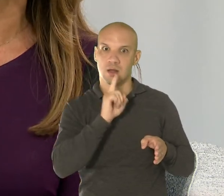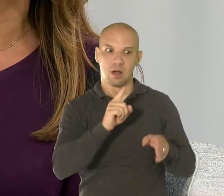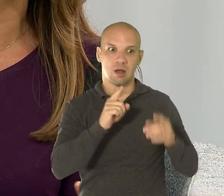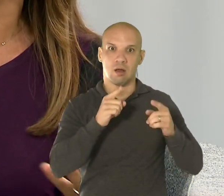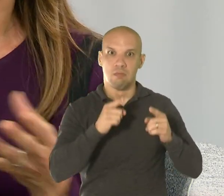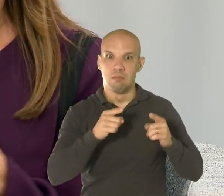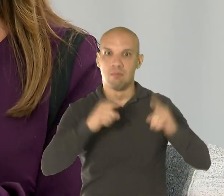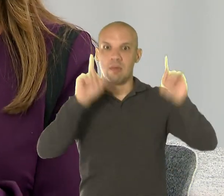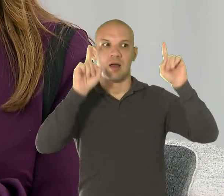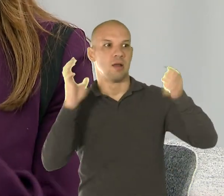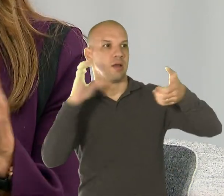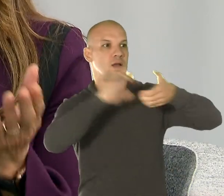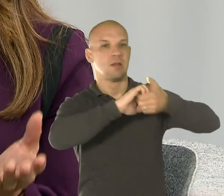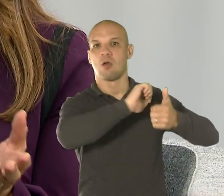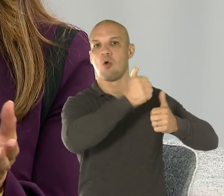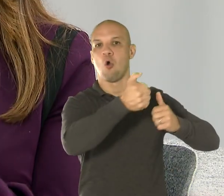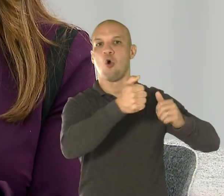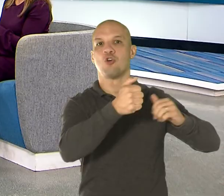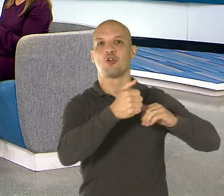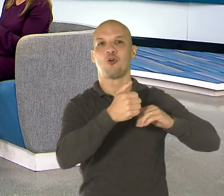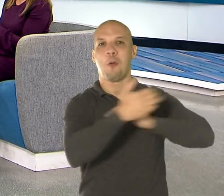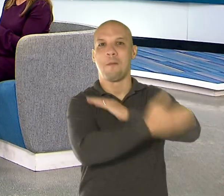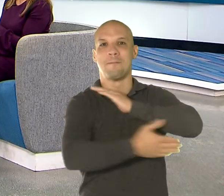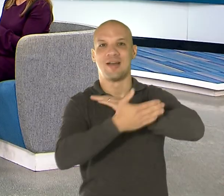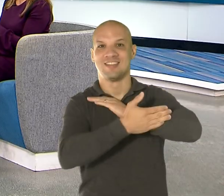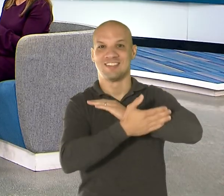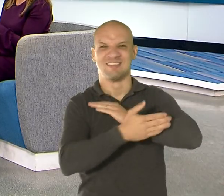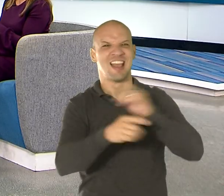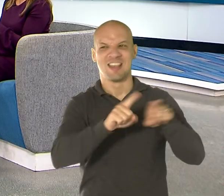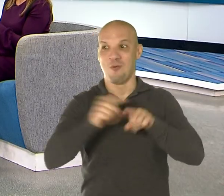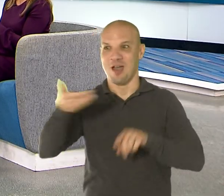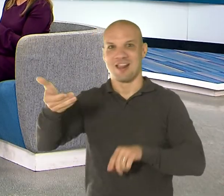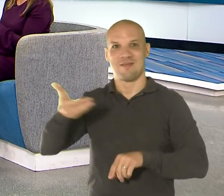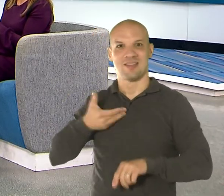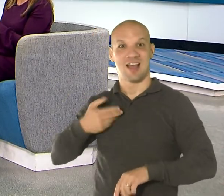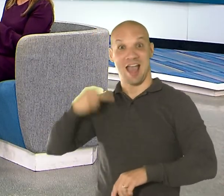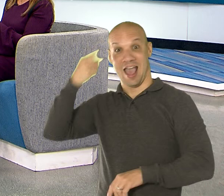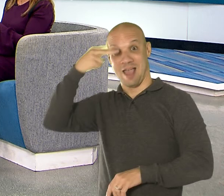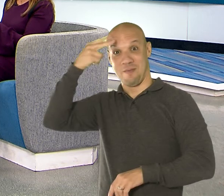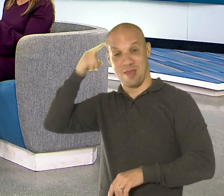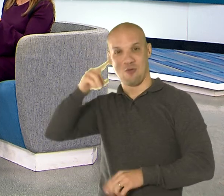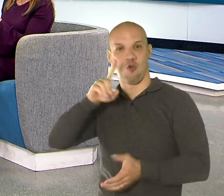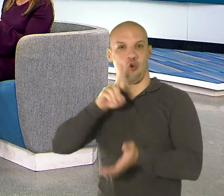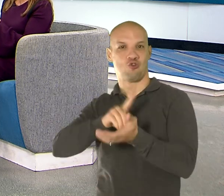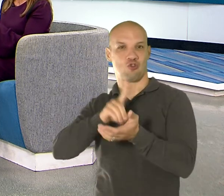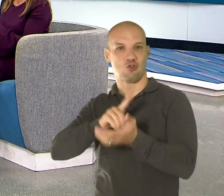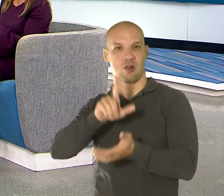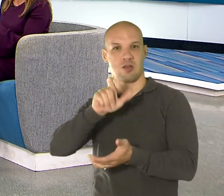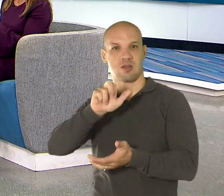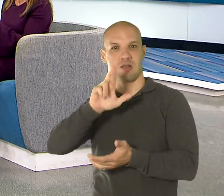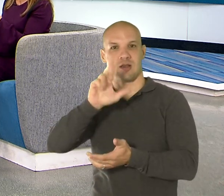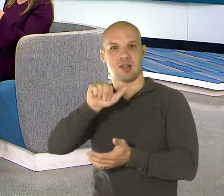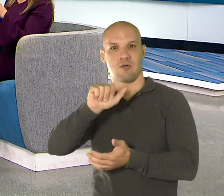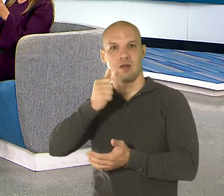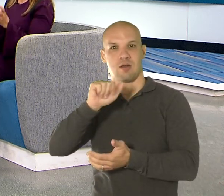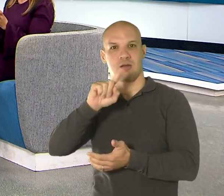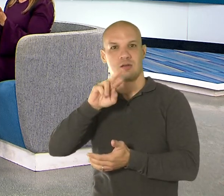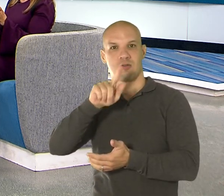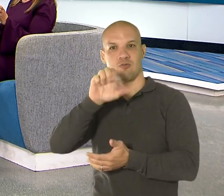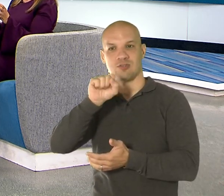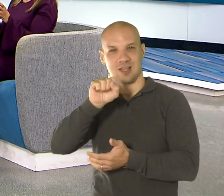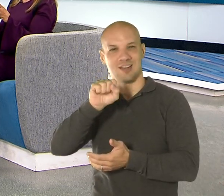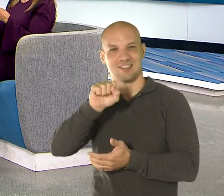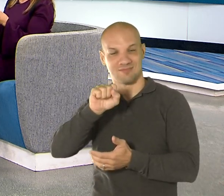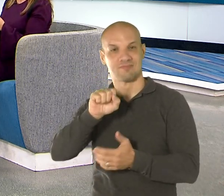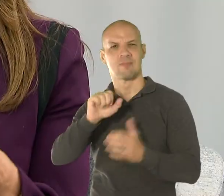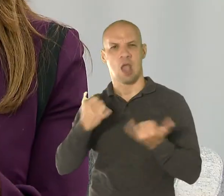estrechado lazos con otros países, y por eso tenemos de invitada también desde México a la doctora Laura González, participa en otros países. Vamos a ir